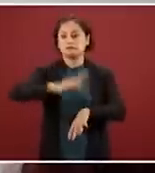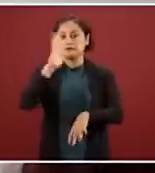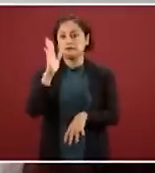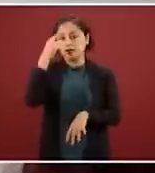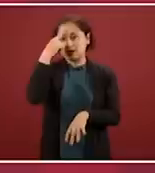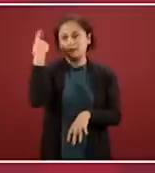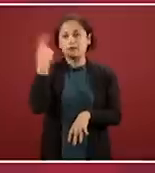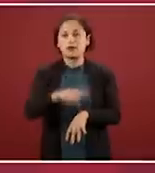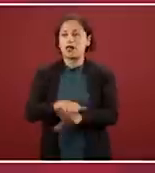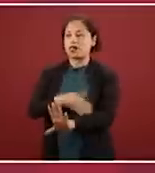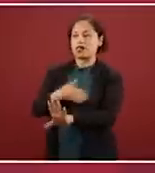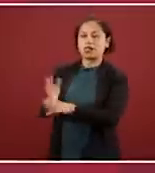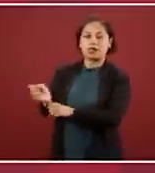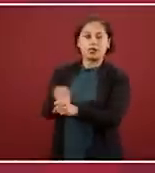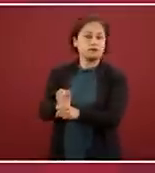fuerza,